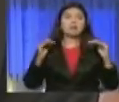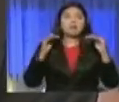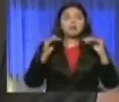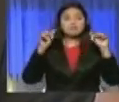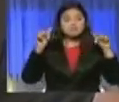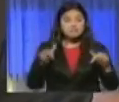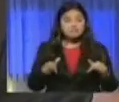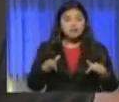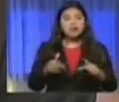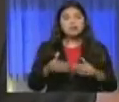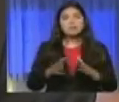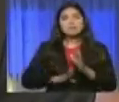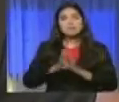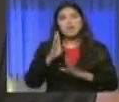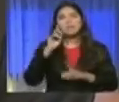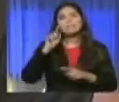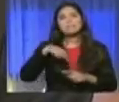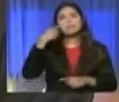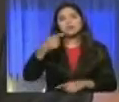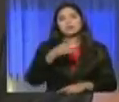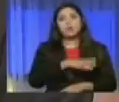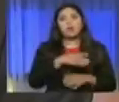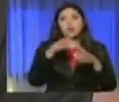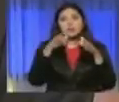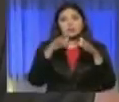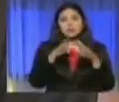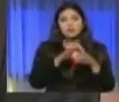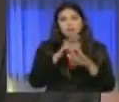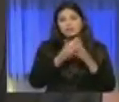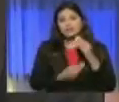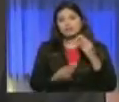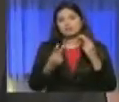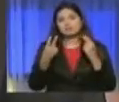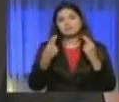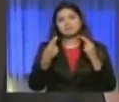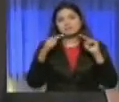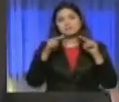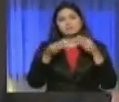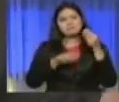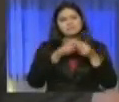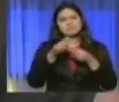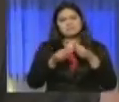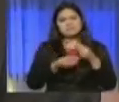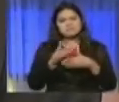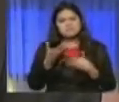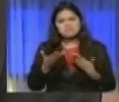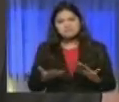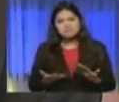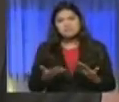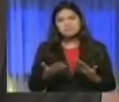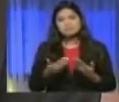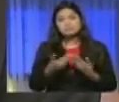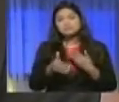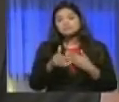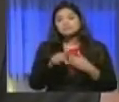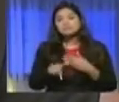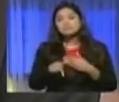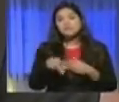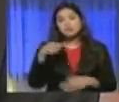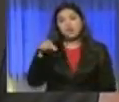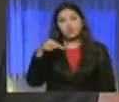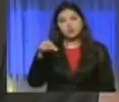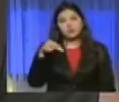como palanca para la próxima Comisión Mixta de Alto Nivel que se va a celebrar en el mes de